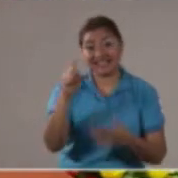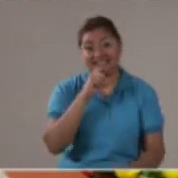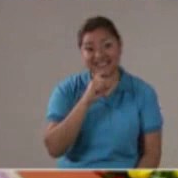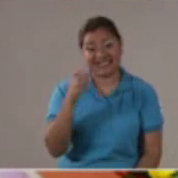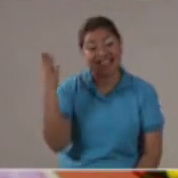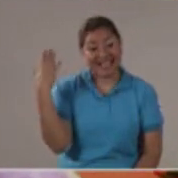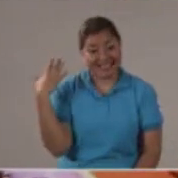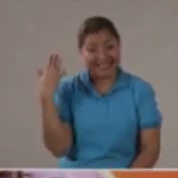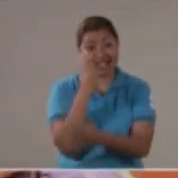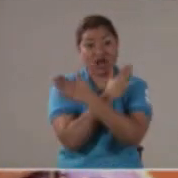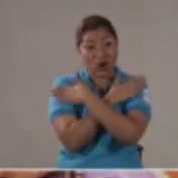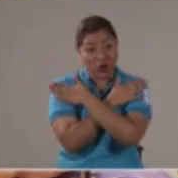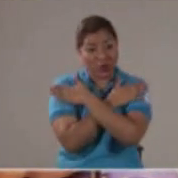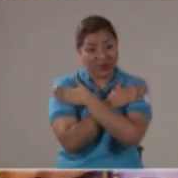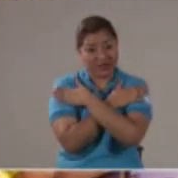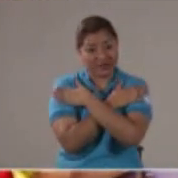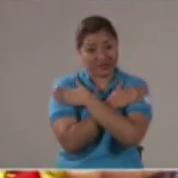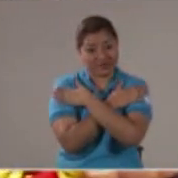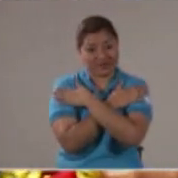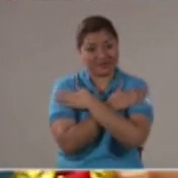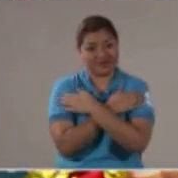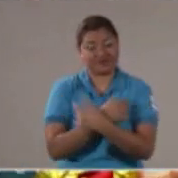Ayer cumplimos